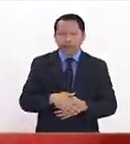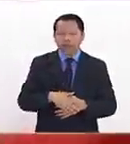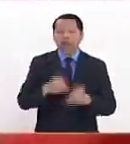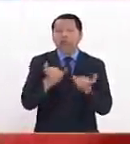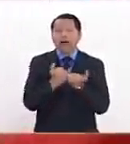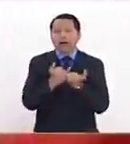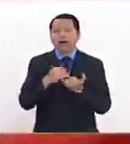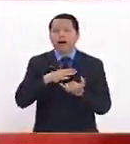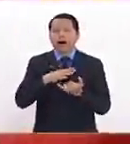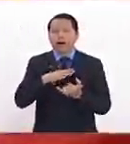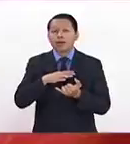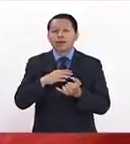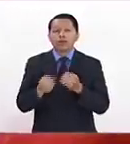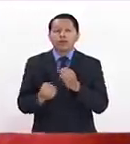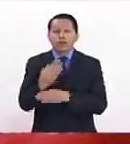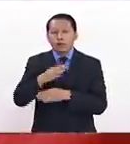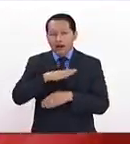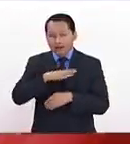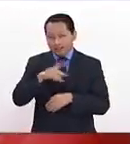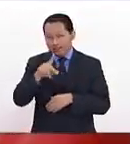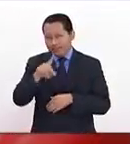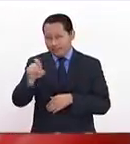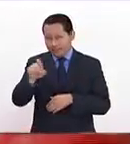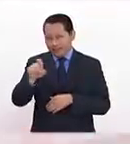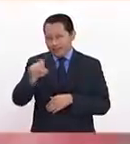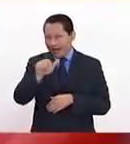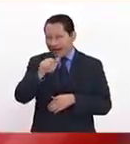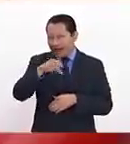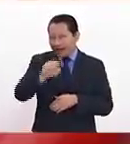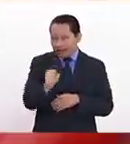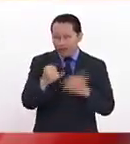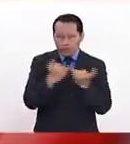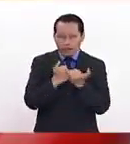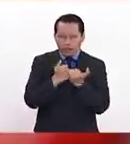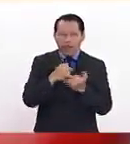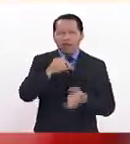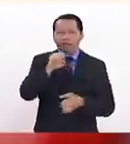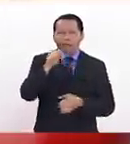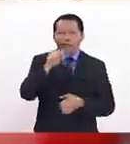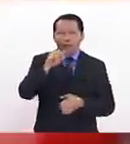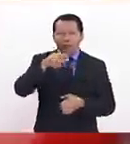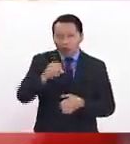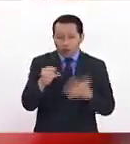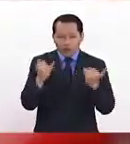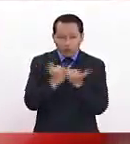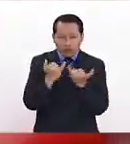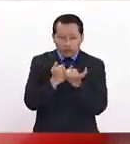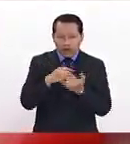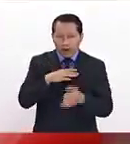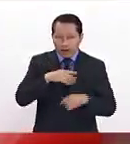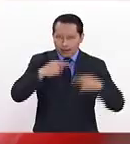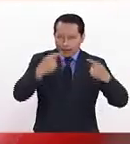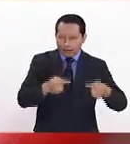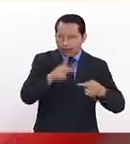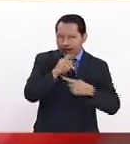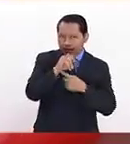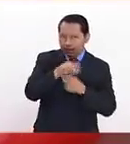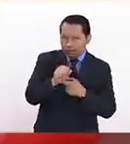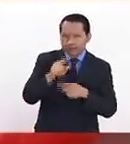Blazers de Portland superaron 95-92 a los Lakers de Los Ángeles y Spurs de San Antonio hicieron lo propio ante los Kings de